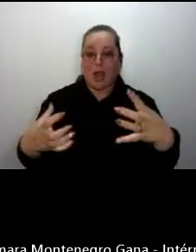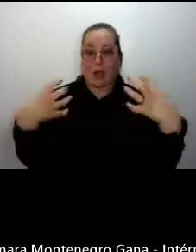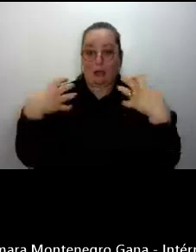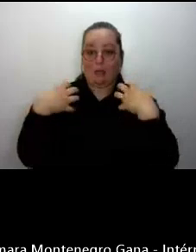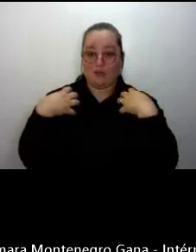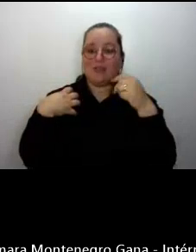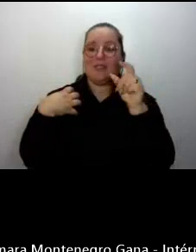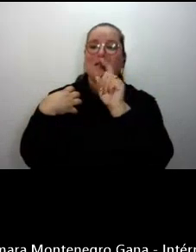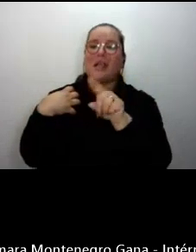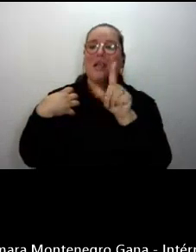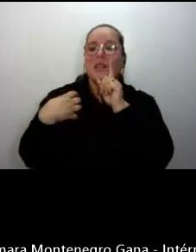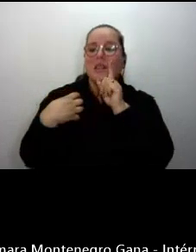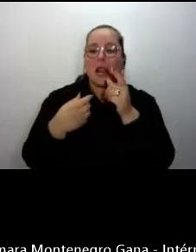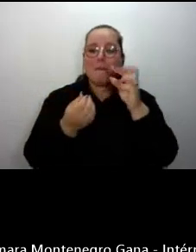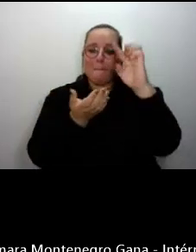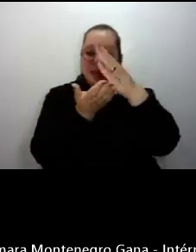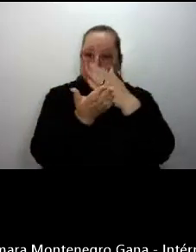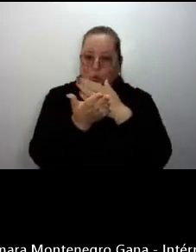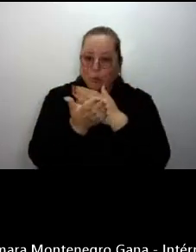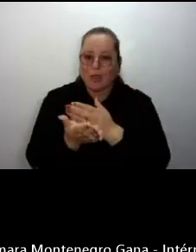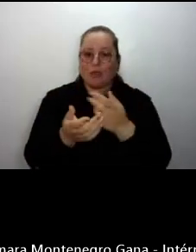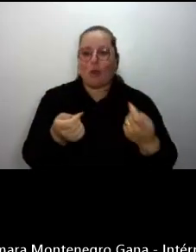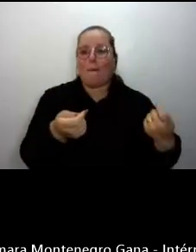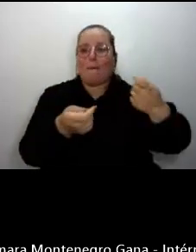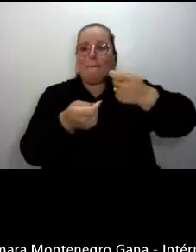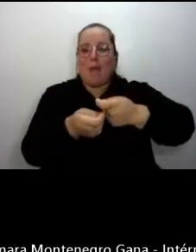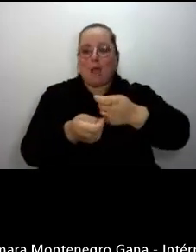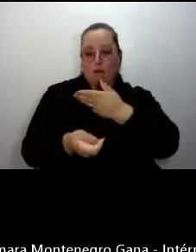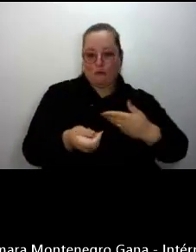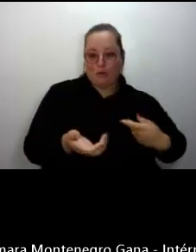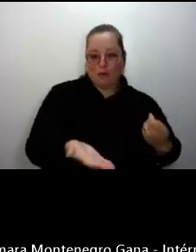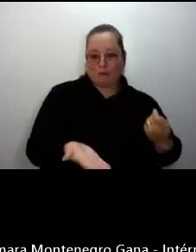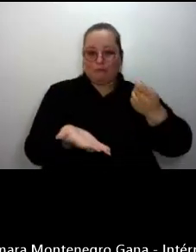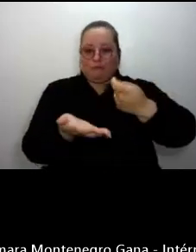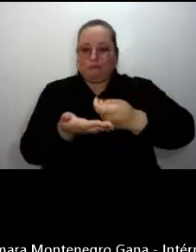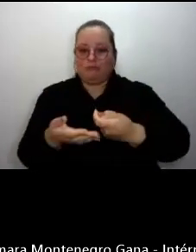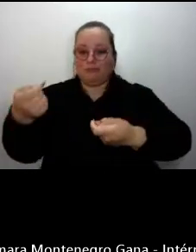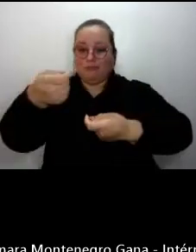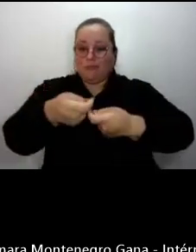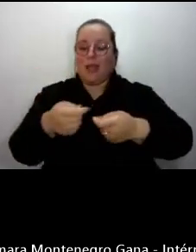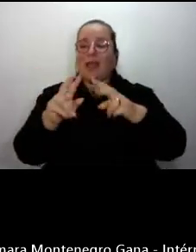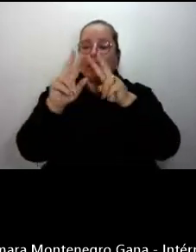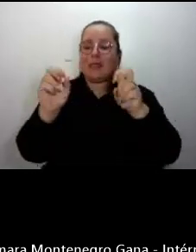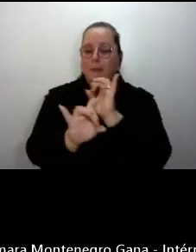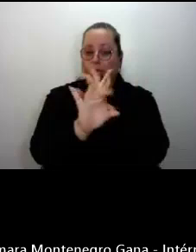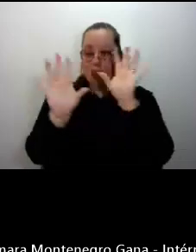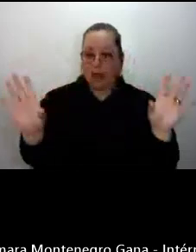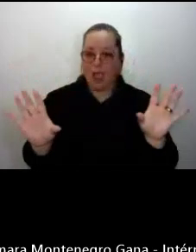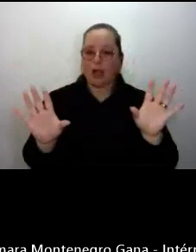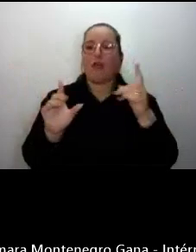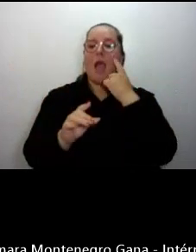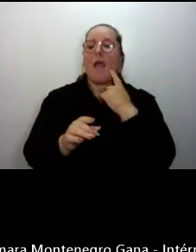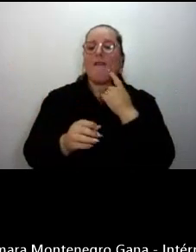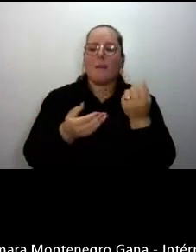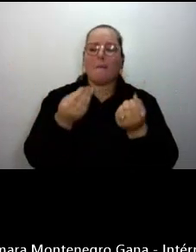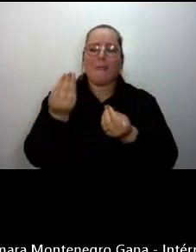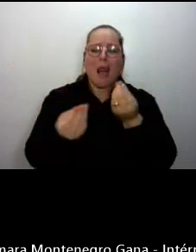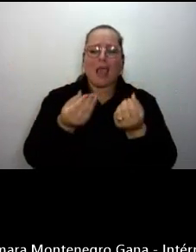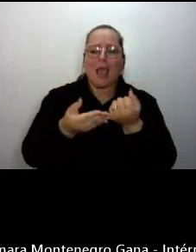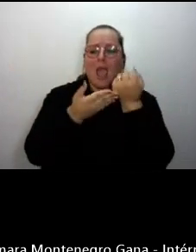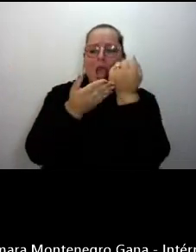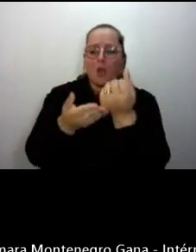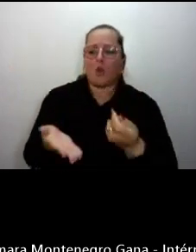los presupuestos asociados a la subvención y tienen claridad con respecto a para qué sirven estas subvenciones y cuáles son